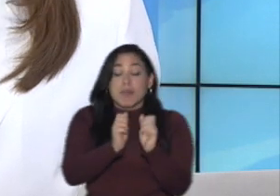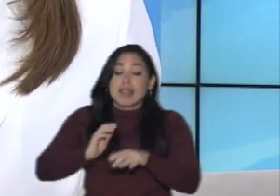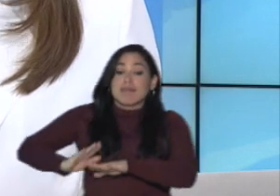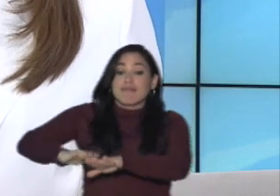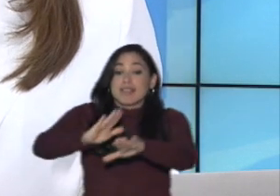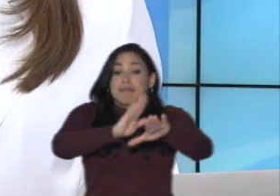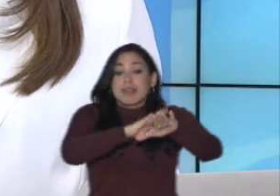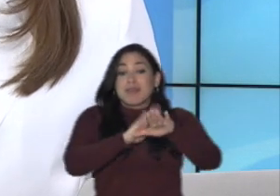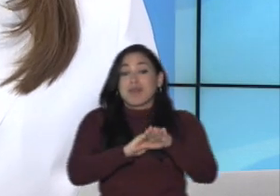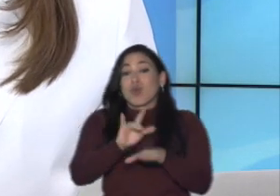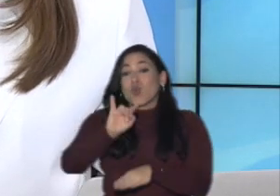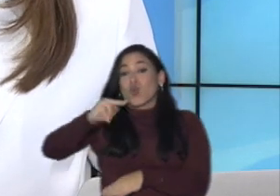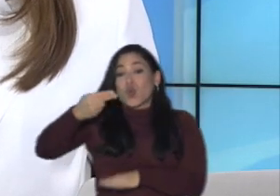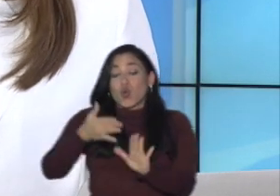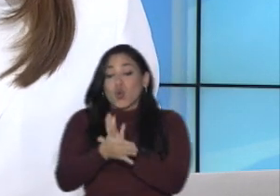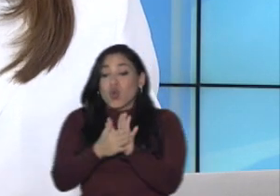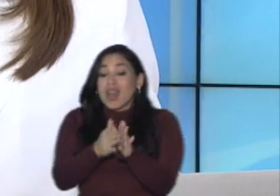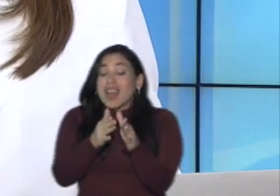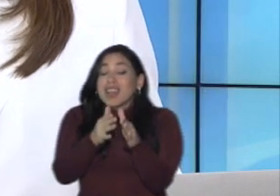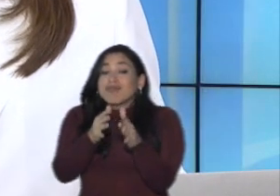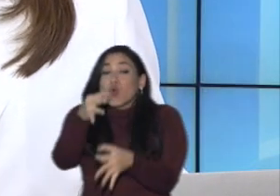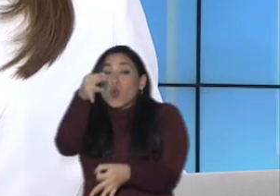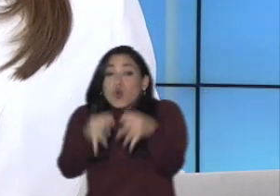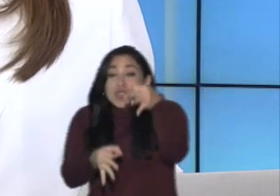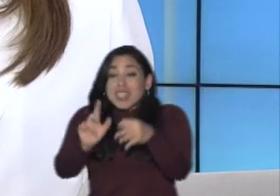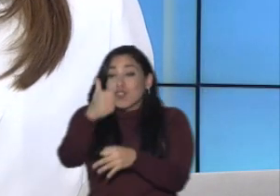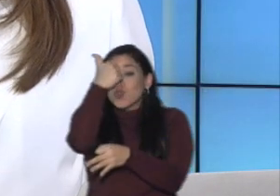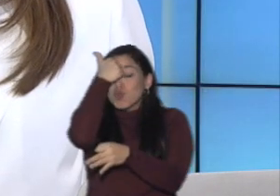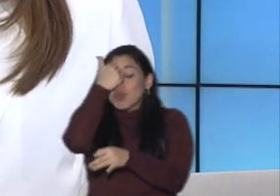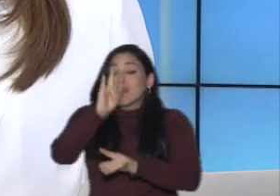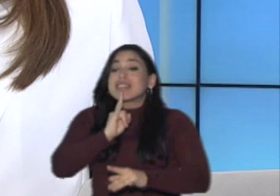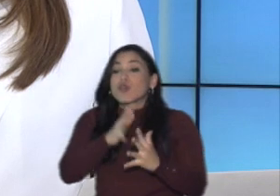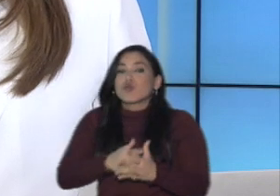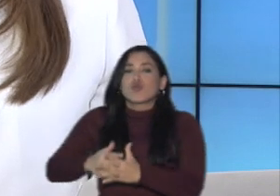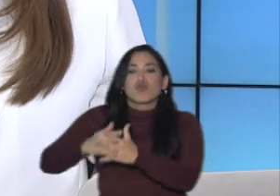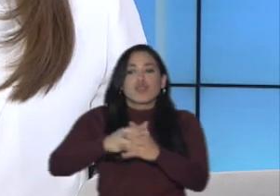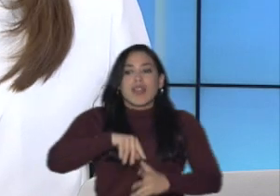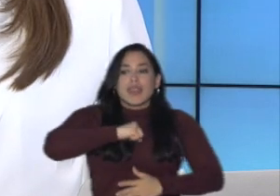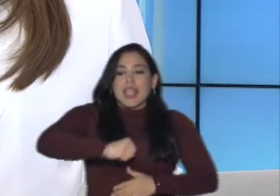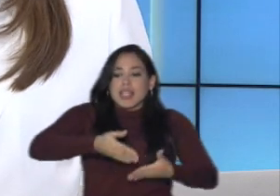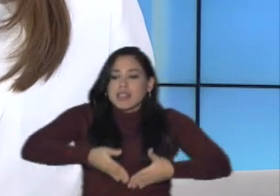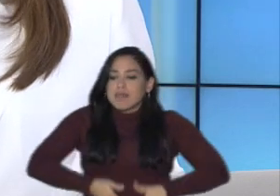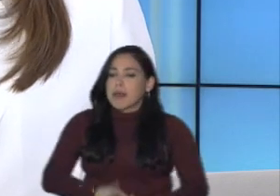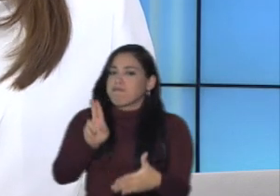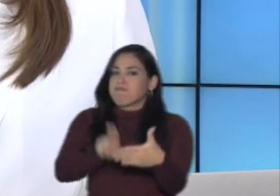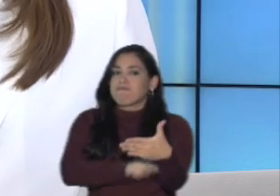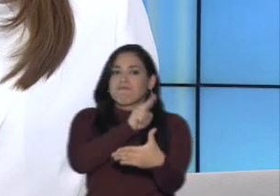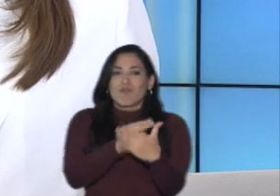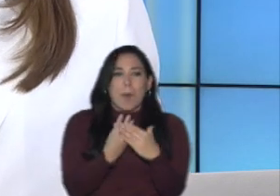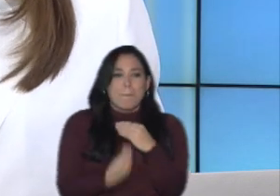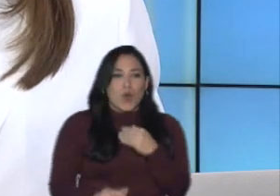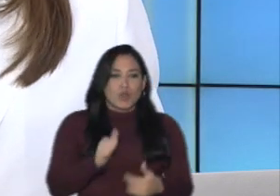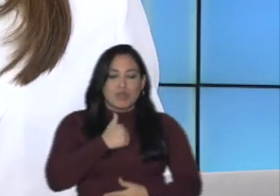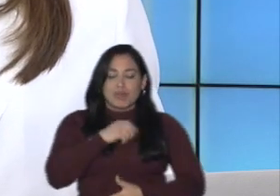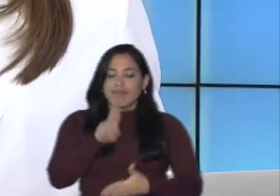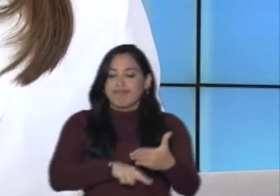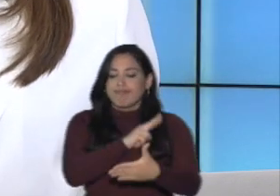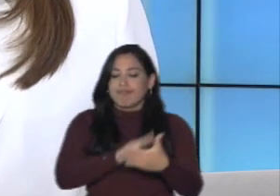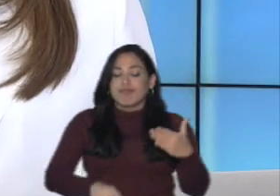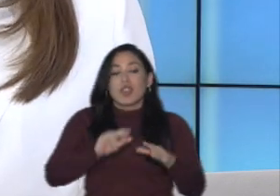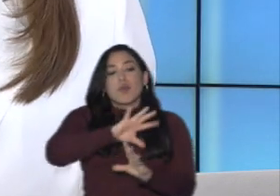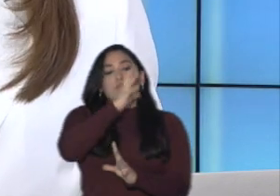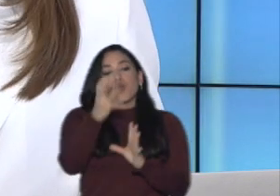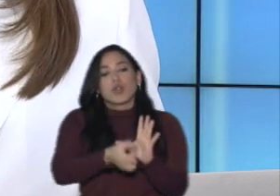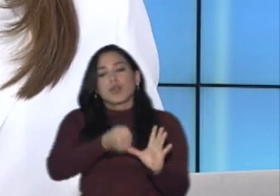el Reino Unido. Y la Corte Suprema de Estados Unidos podría anular el derecho al aborto en el país norteamericano. Las noticias del